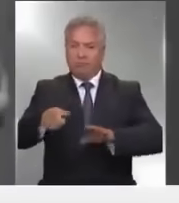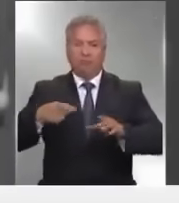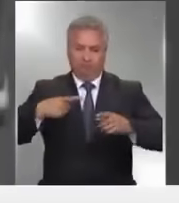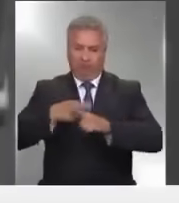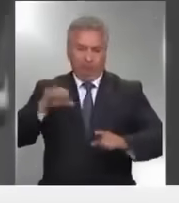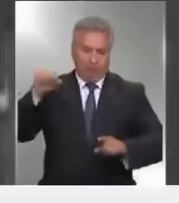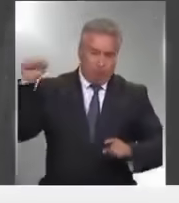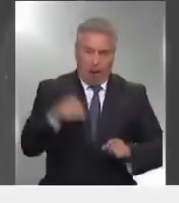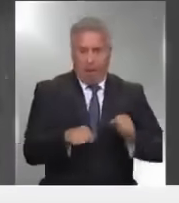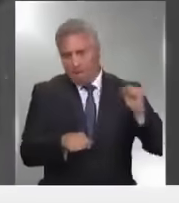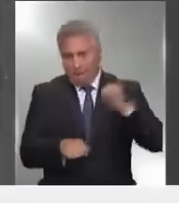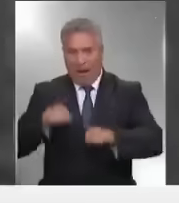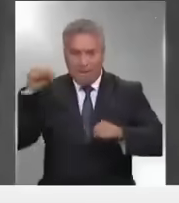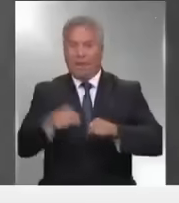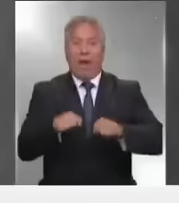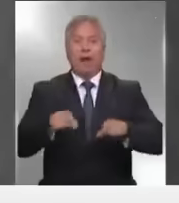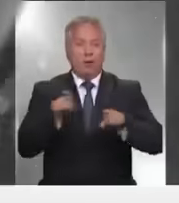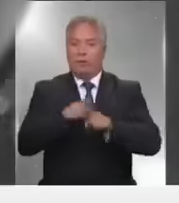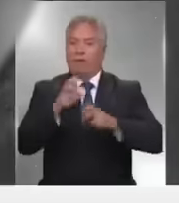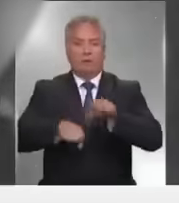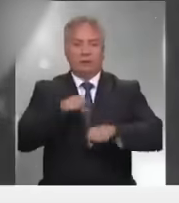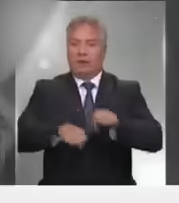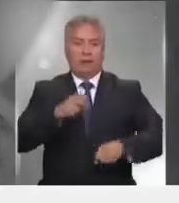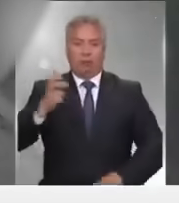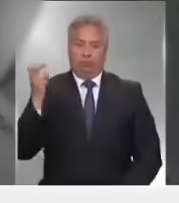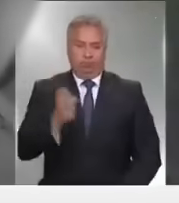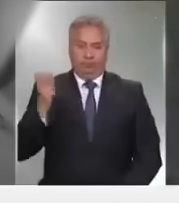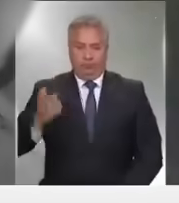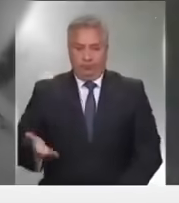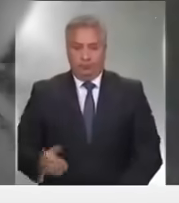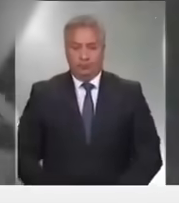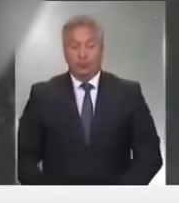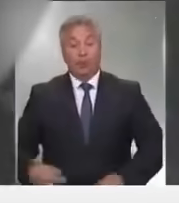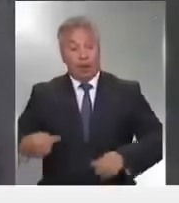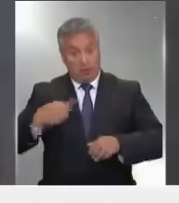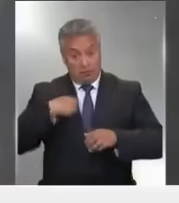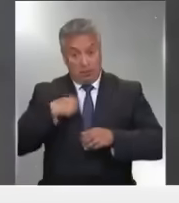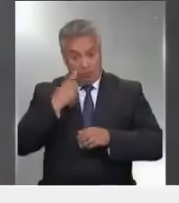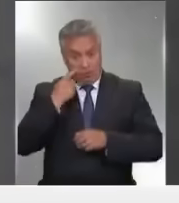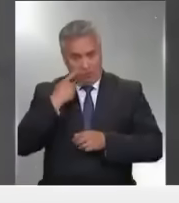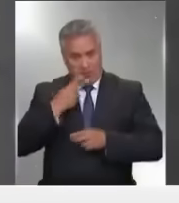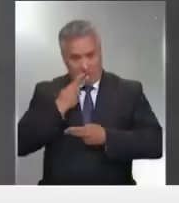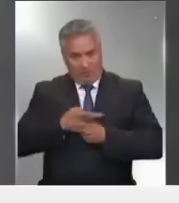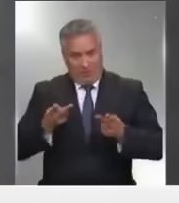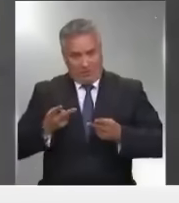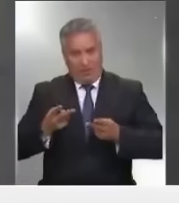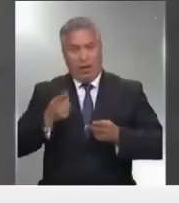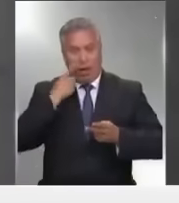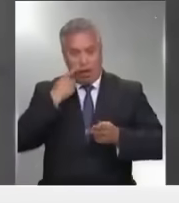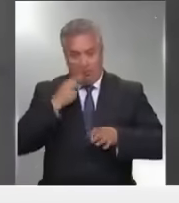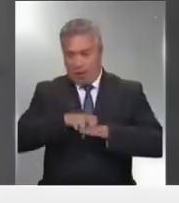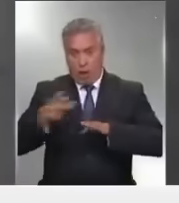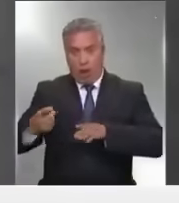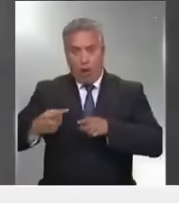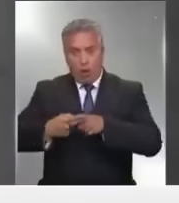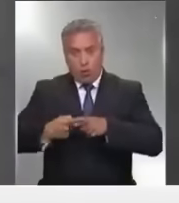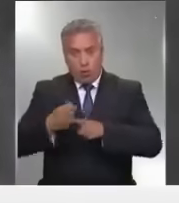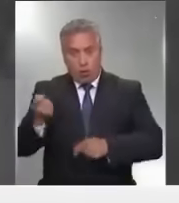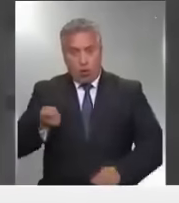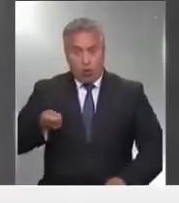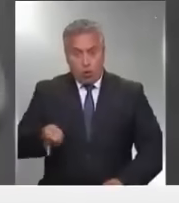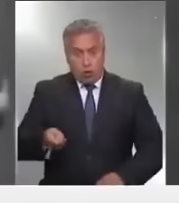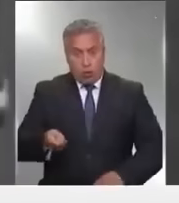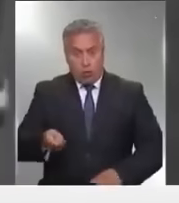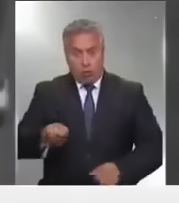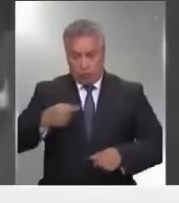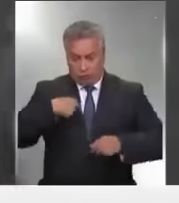comienzan a golpear, robando su bicicleta. Me botaron. Uno sacó un cuchillo. Aún estando en el piso,